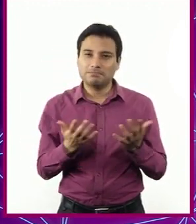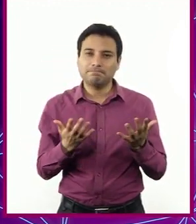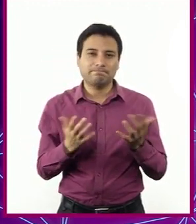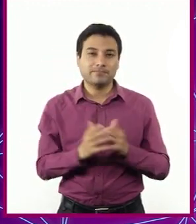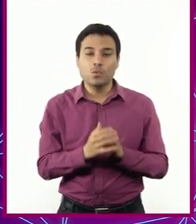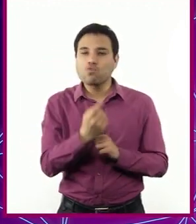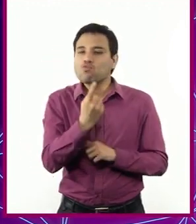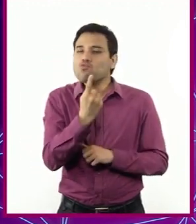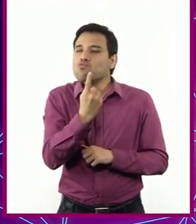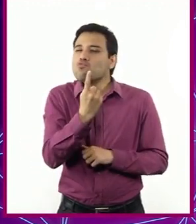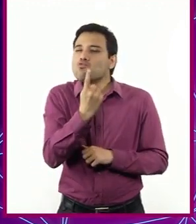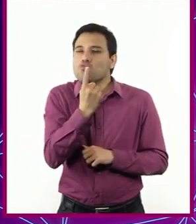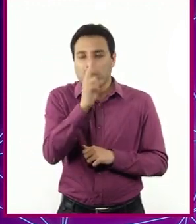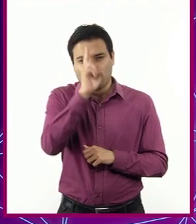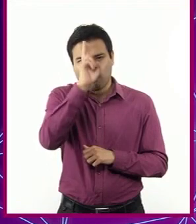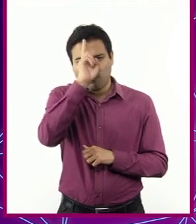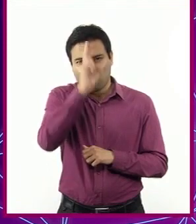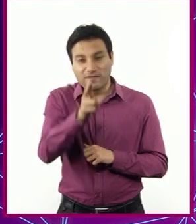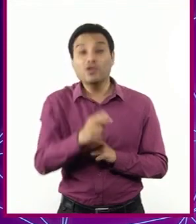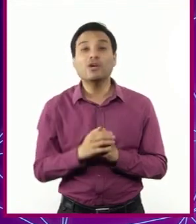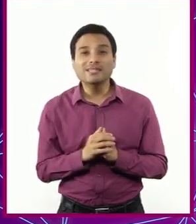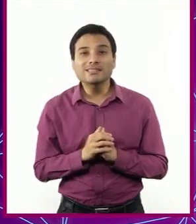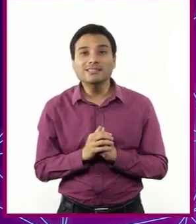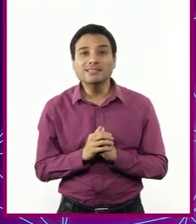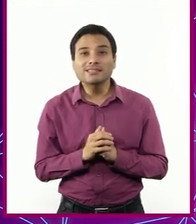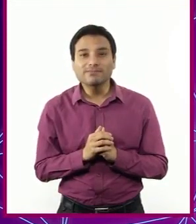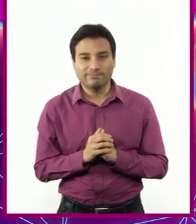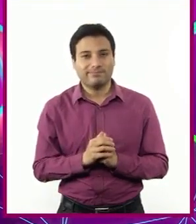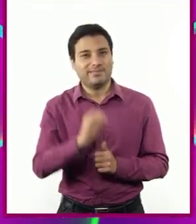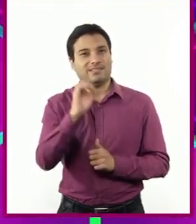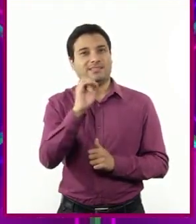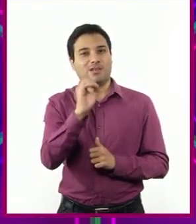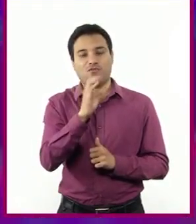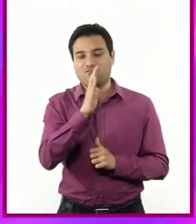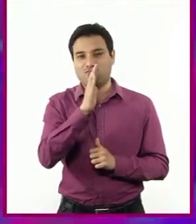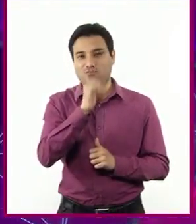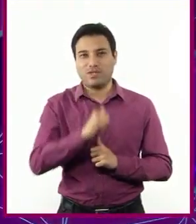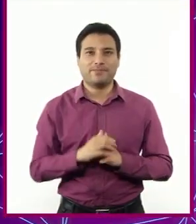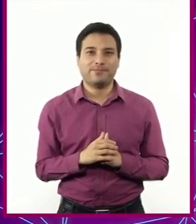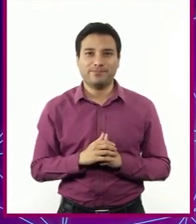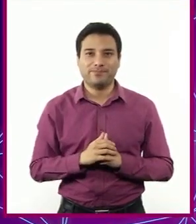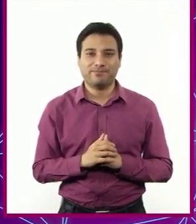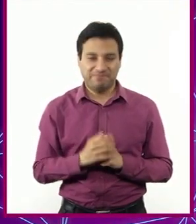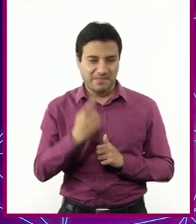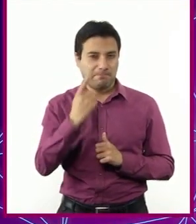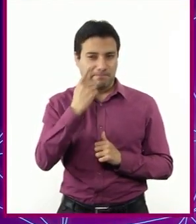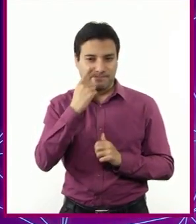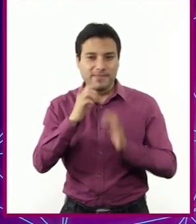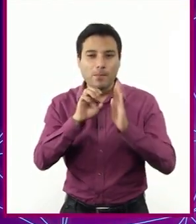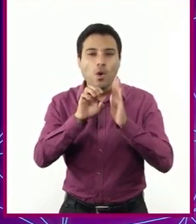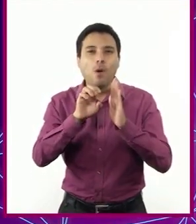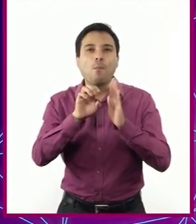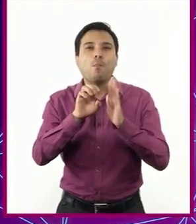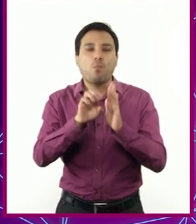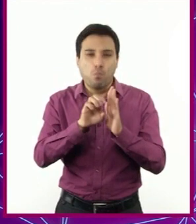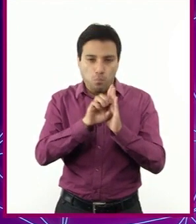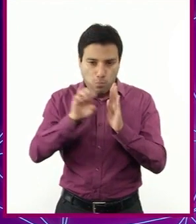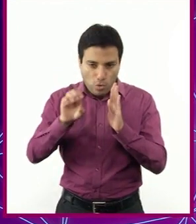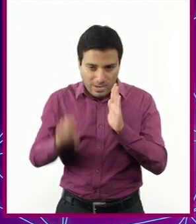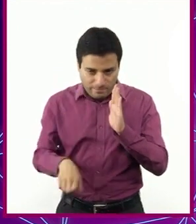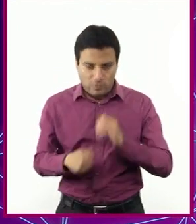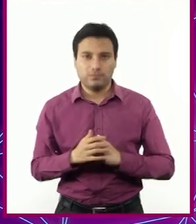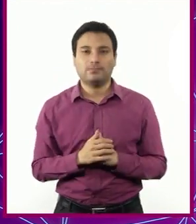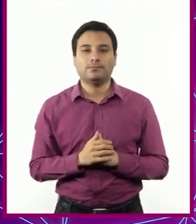restricción. A deberá ser diferente de 0. ¿Y qué sucede si en un cociente de potencias de la misma